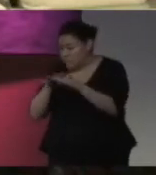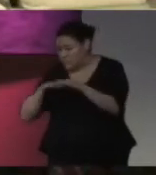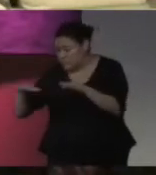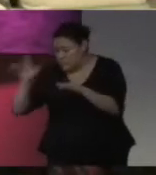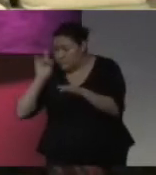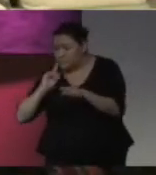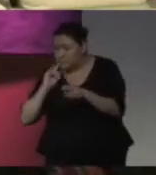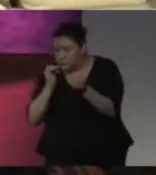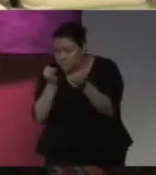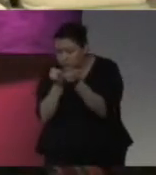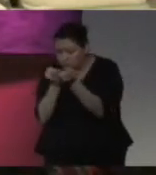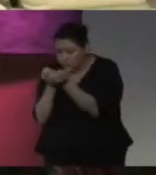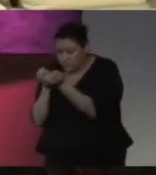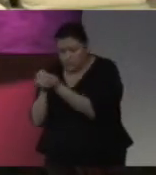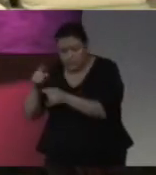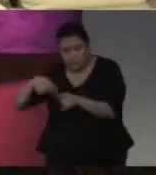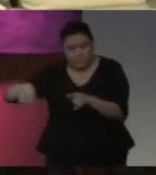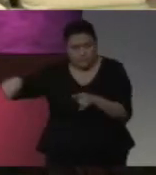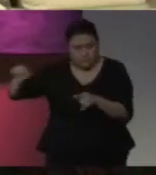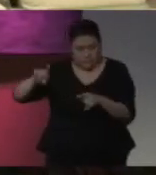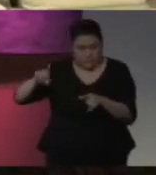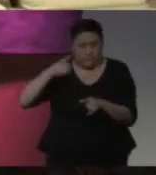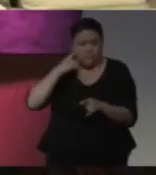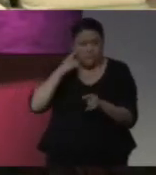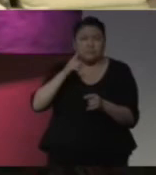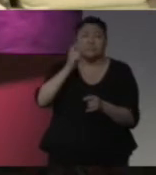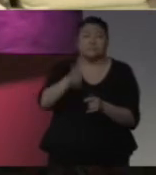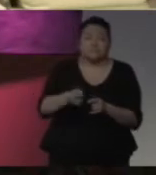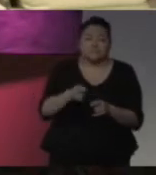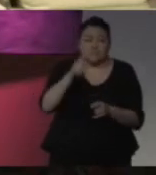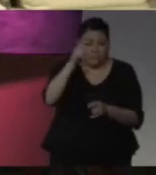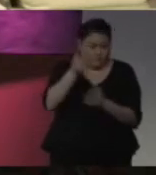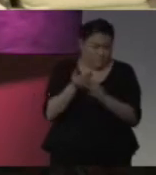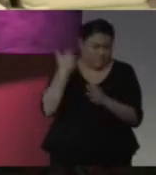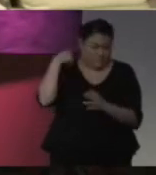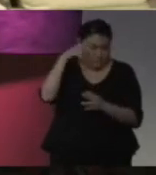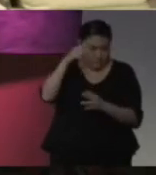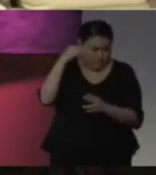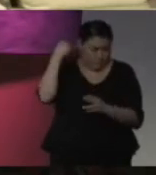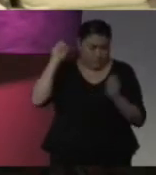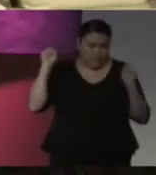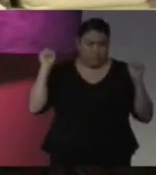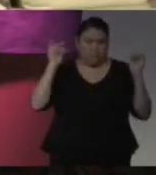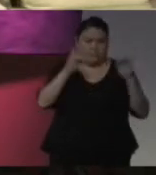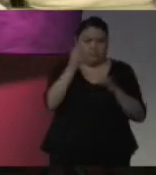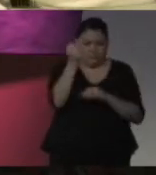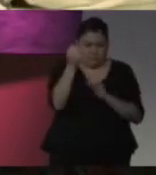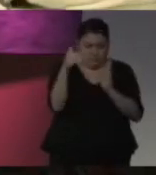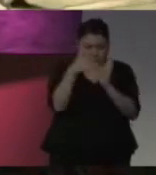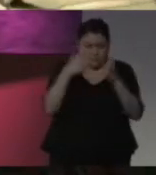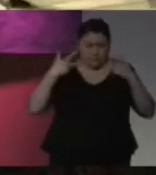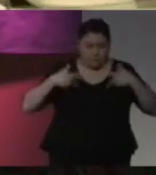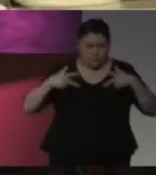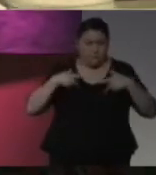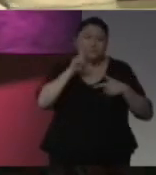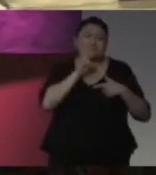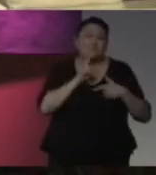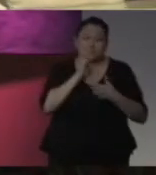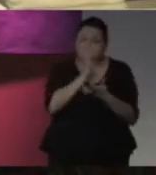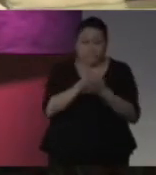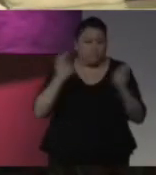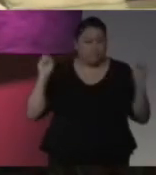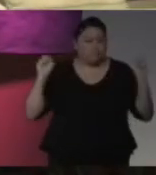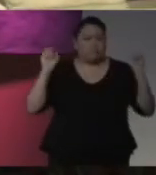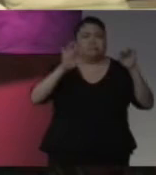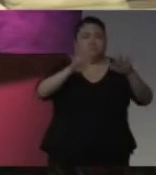estuvo ejemplificado magníficamente en este encuentro de 9,000 mujeres, todas juntas